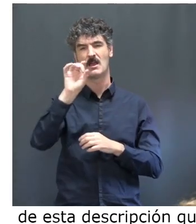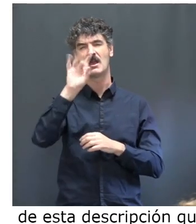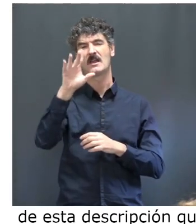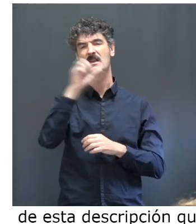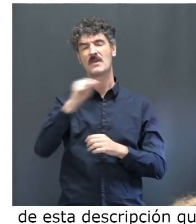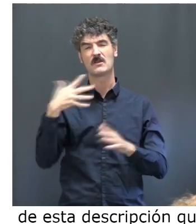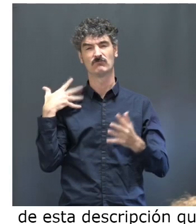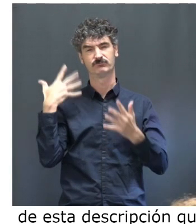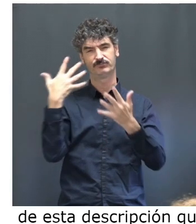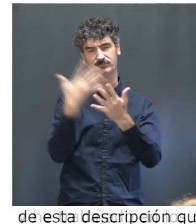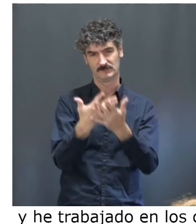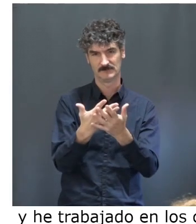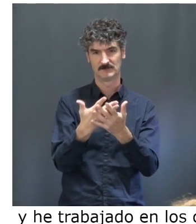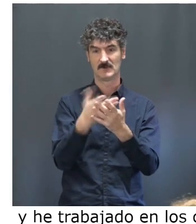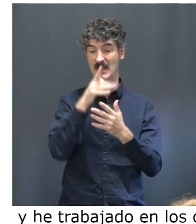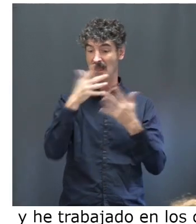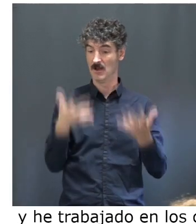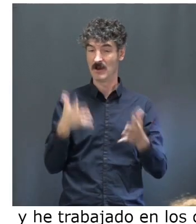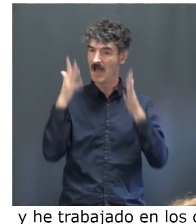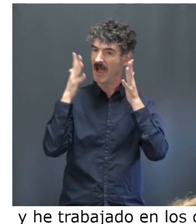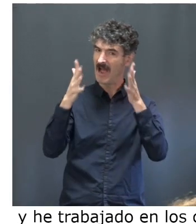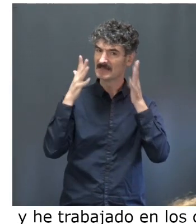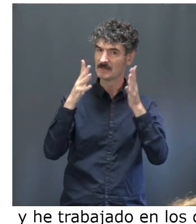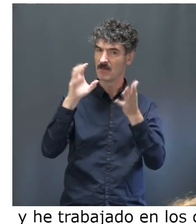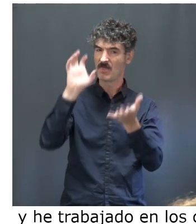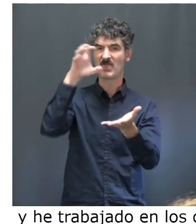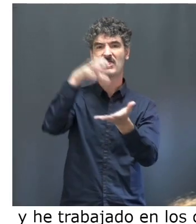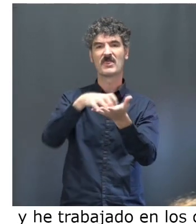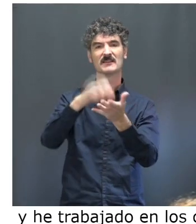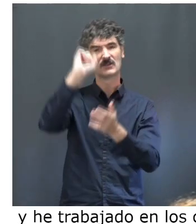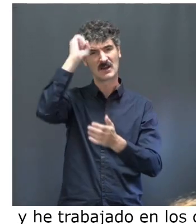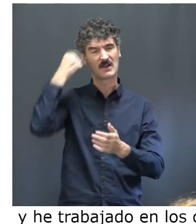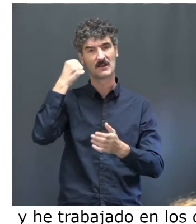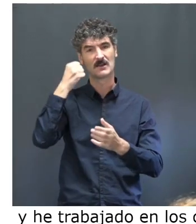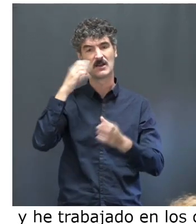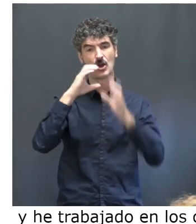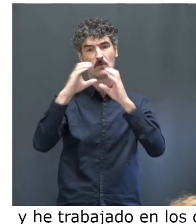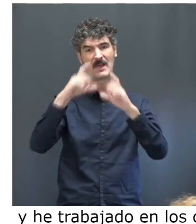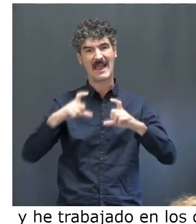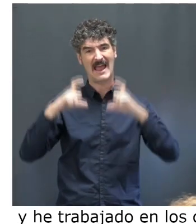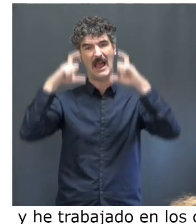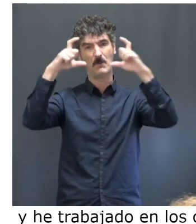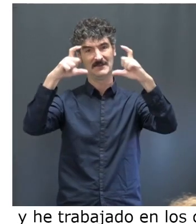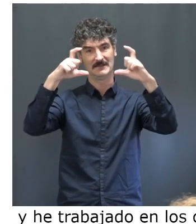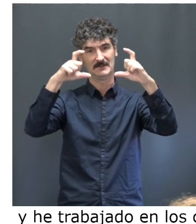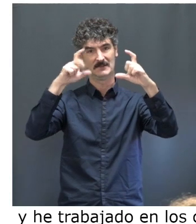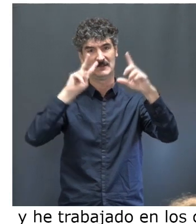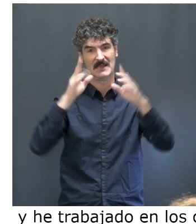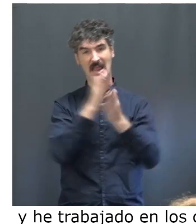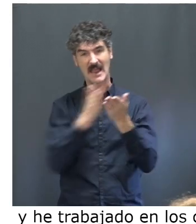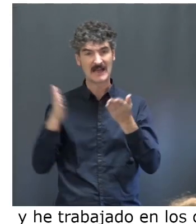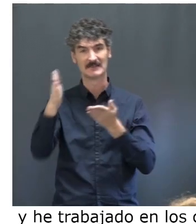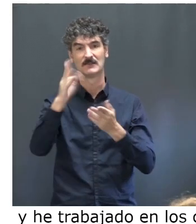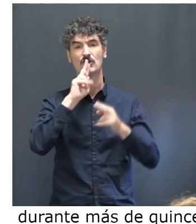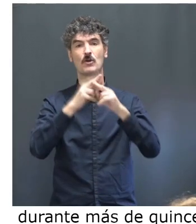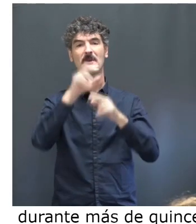en la actualidad estoy como asesora del Centro Aragonés para la Comunicación Aumentativa y Alternativa, que todos conocemos como